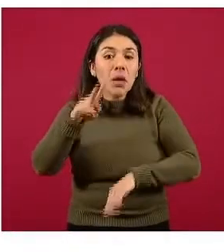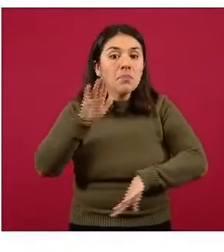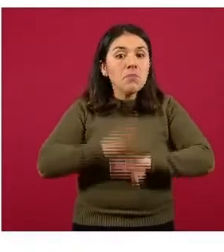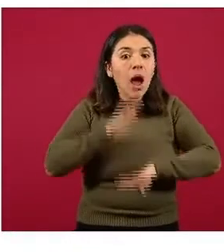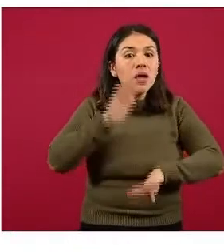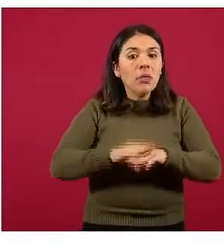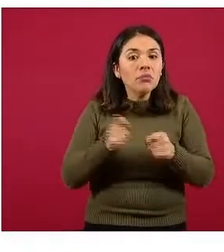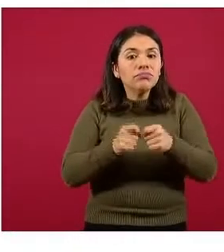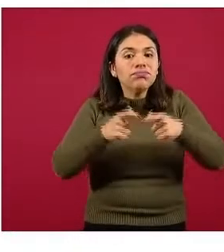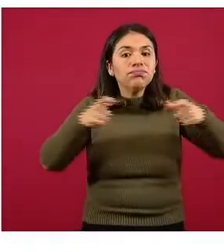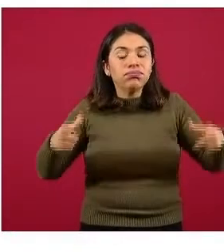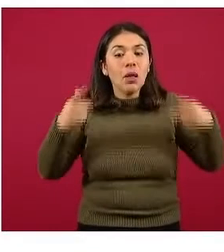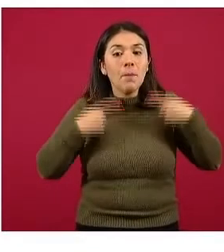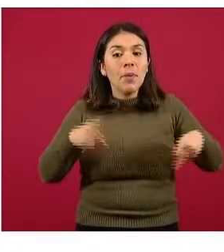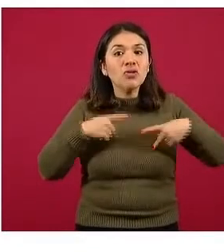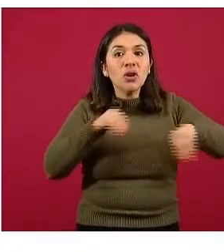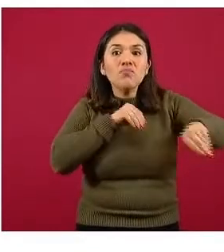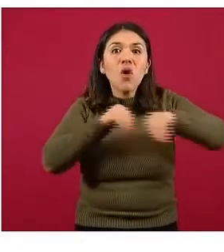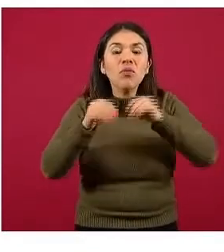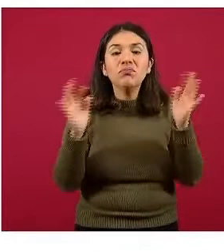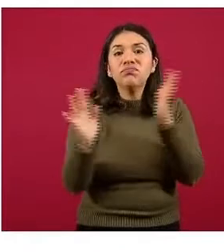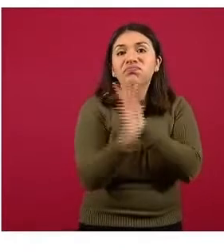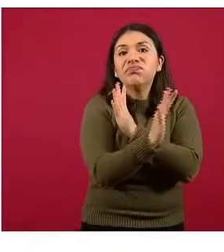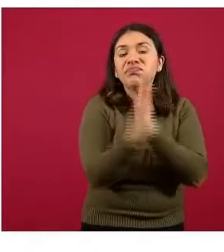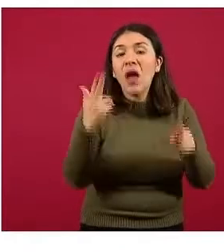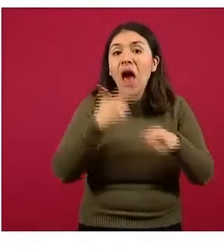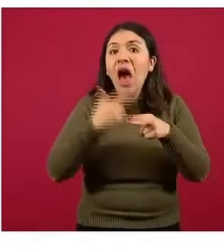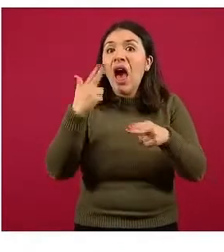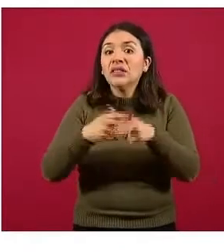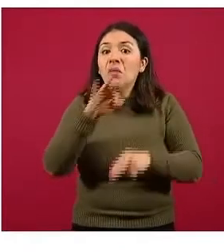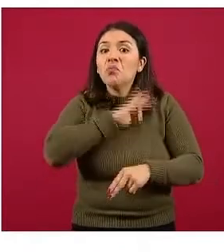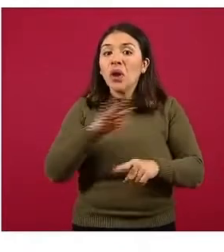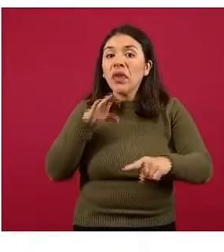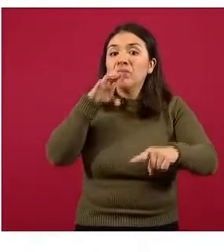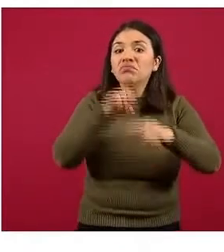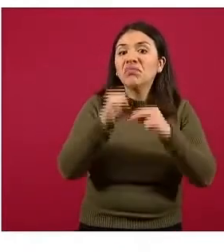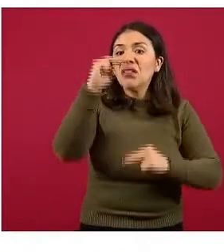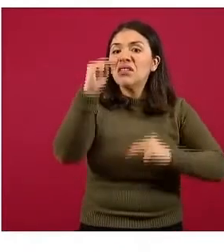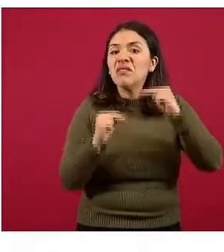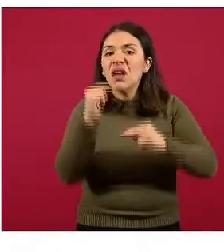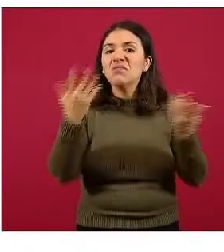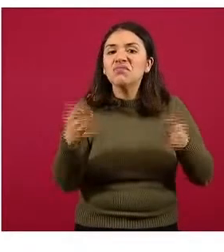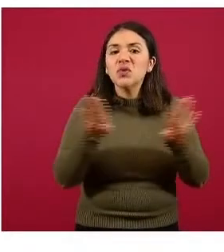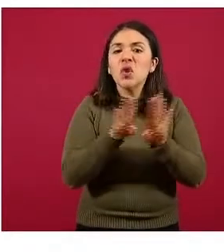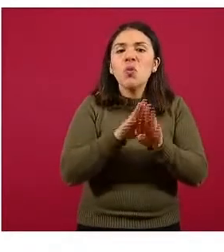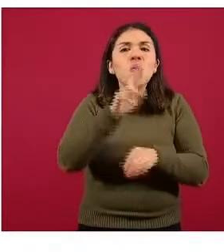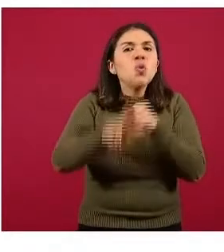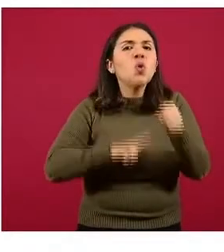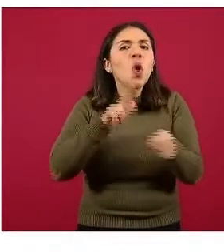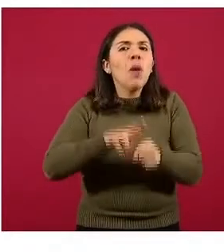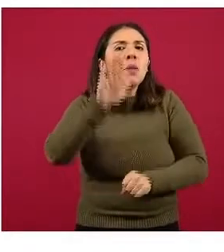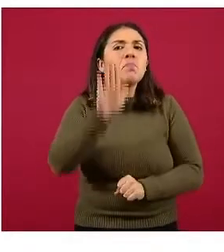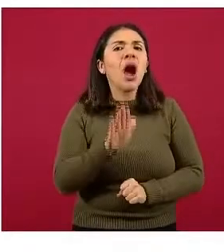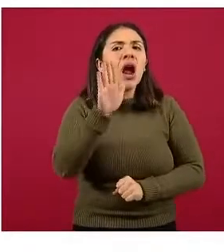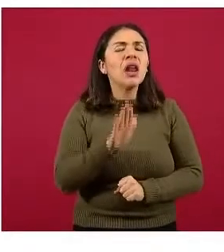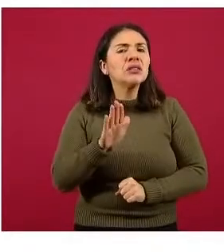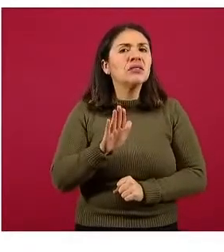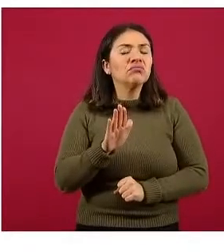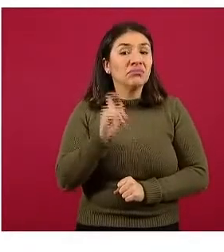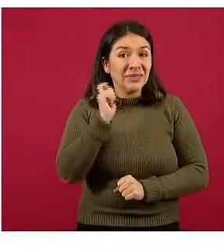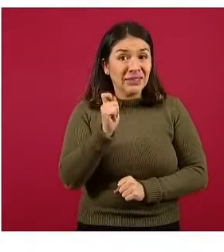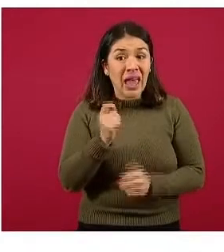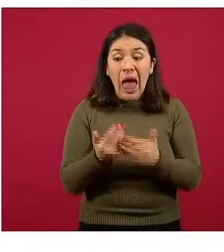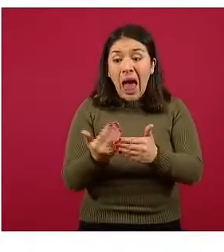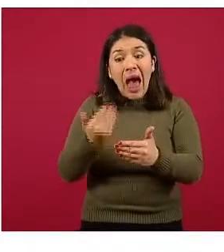nivel nacional la movilidad hasta llegar inclusive a niveles de la normalidad. ¿Sí?